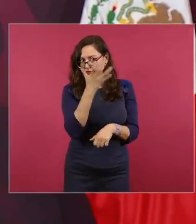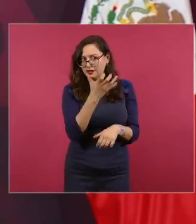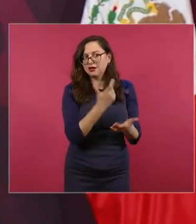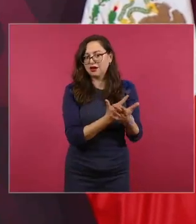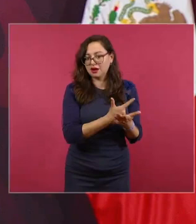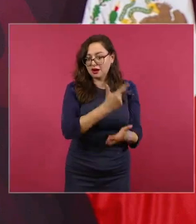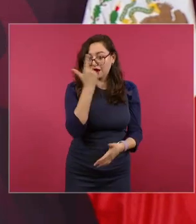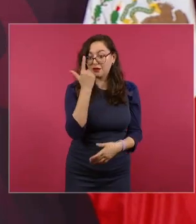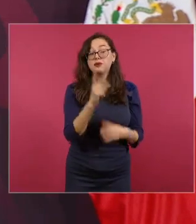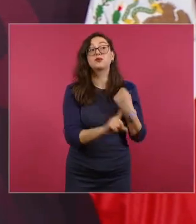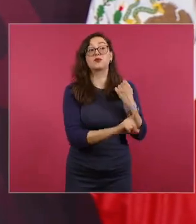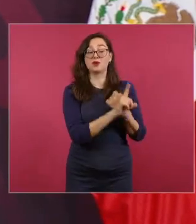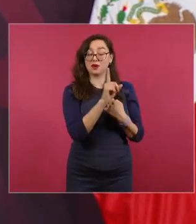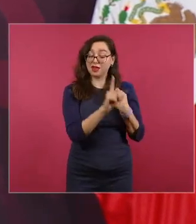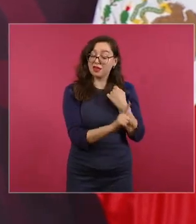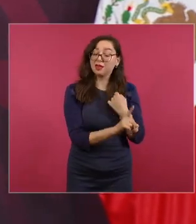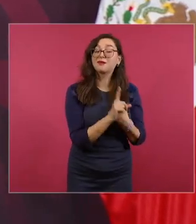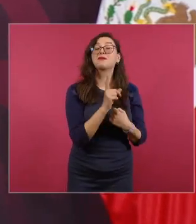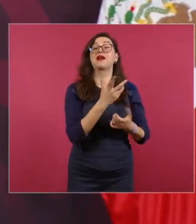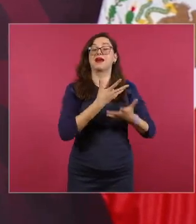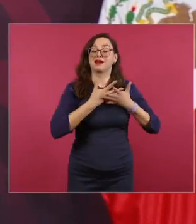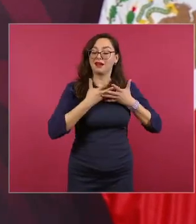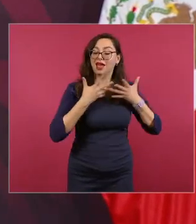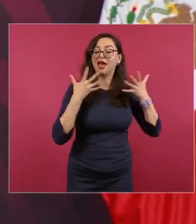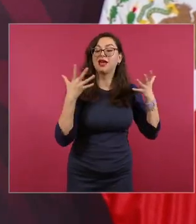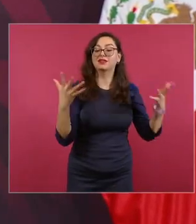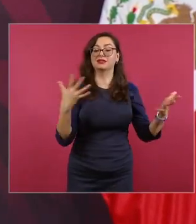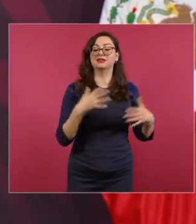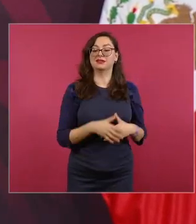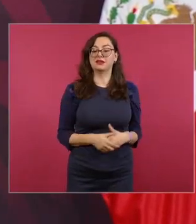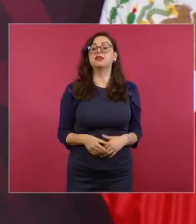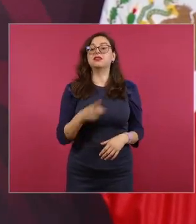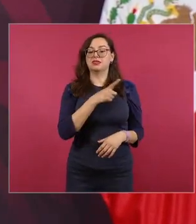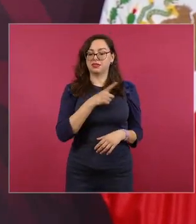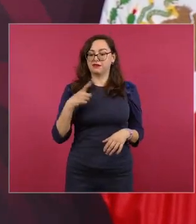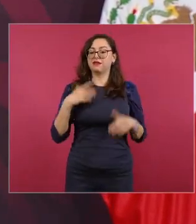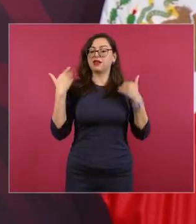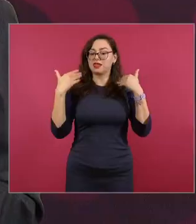porque ustedes tienen ahí mucha influencia.